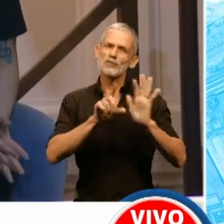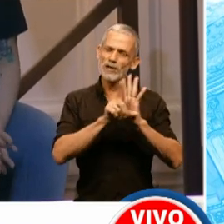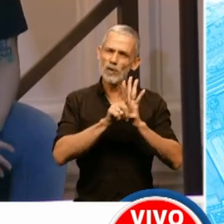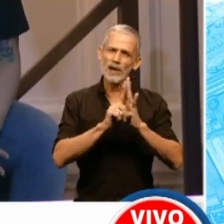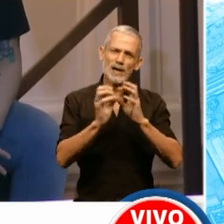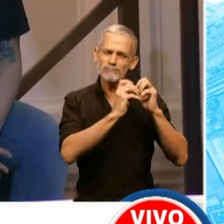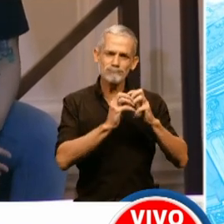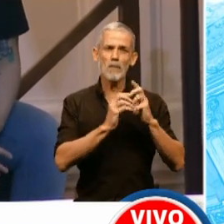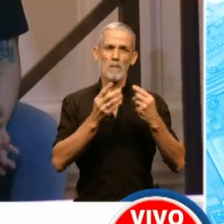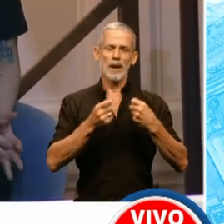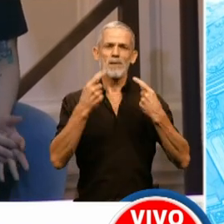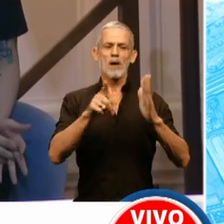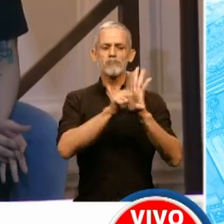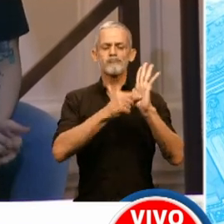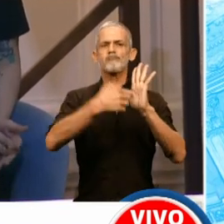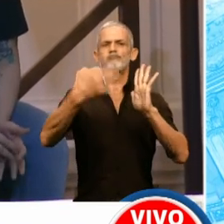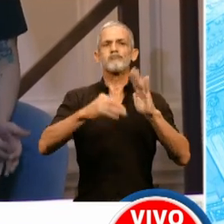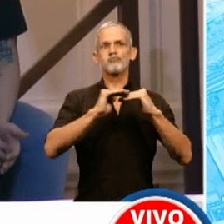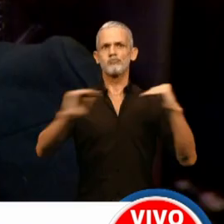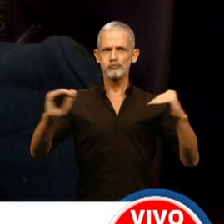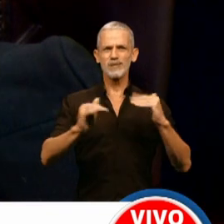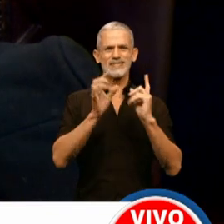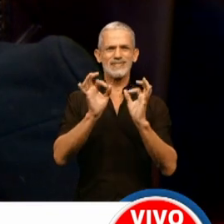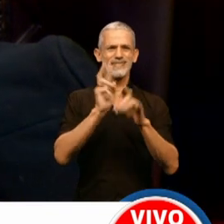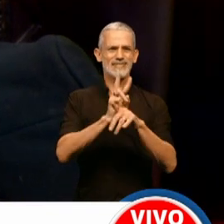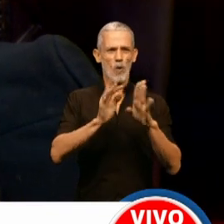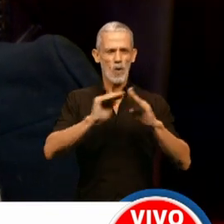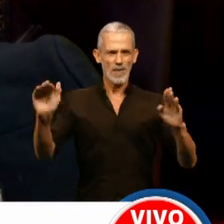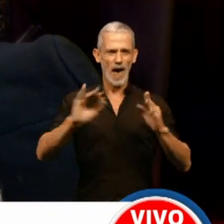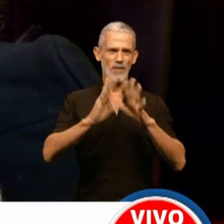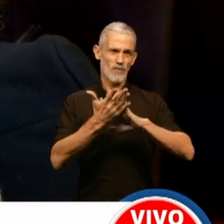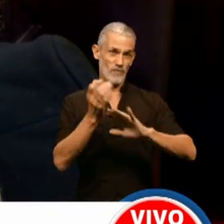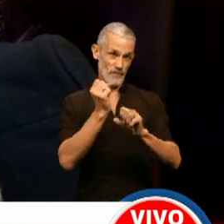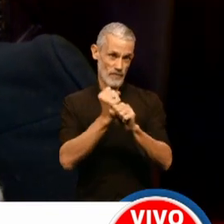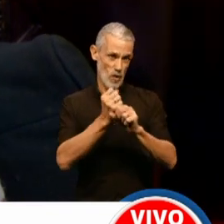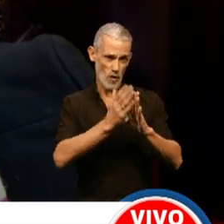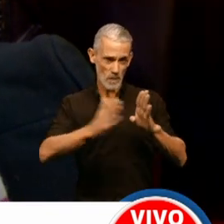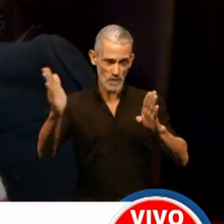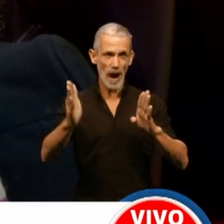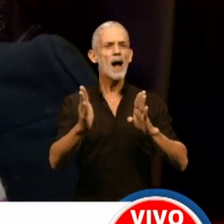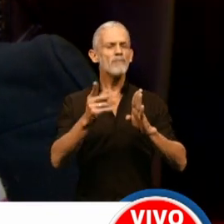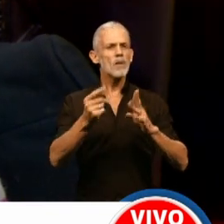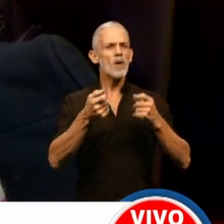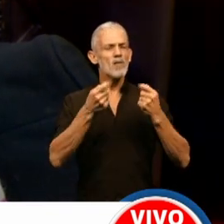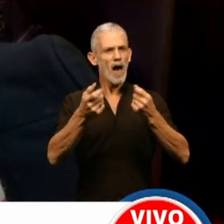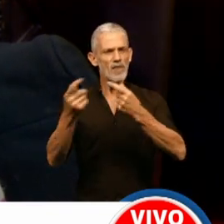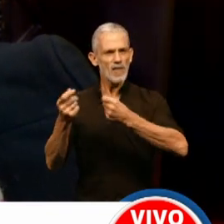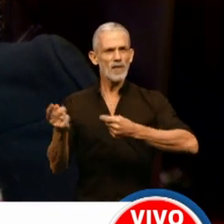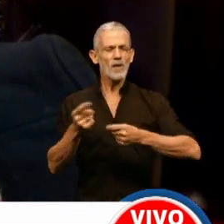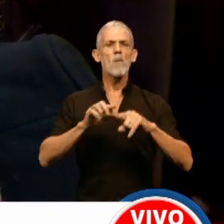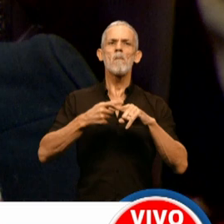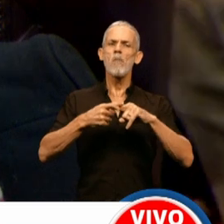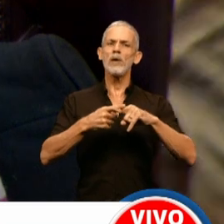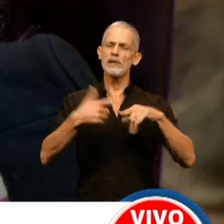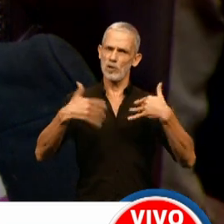para poder darle más estabilidad a esta política y para poder generar también un hecho político